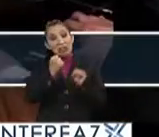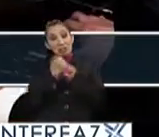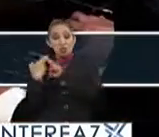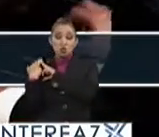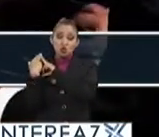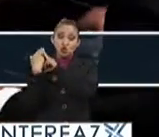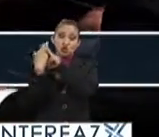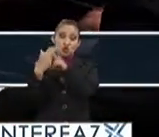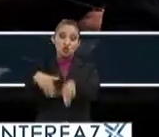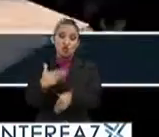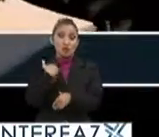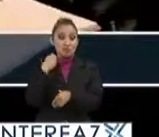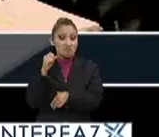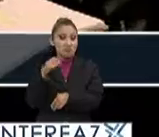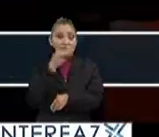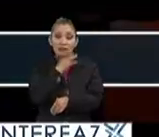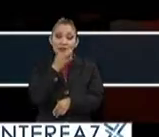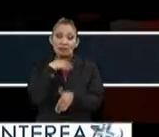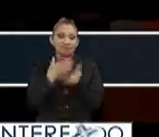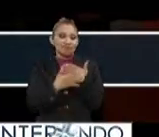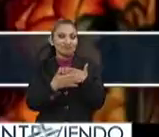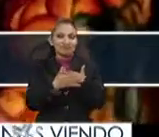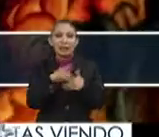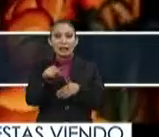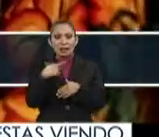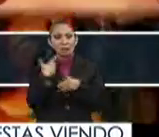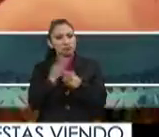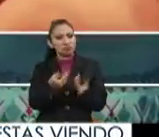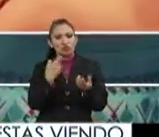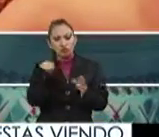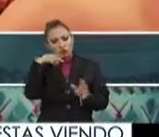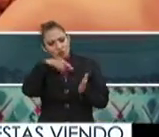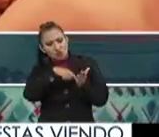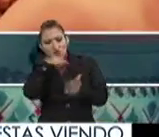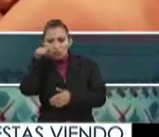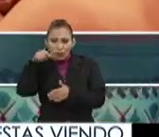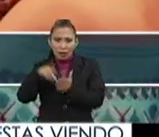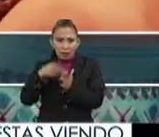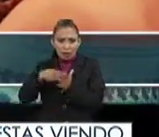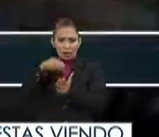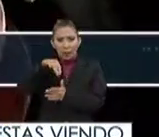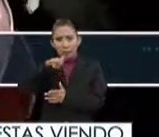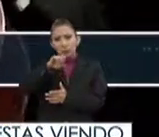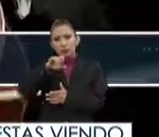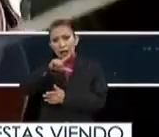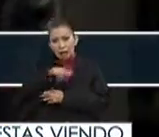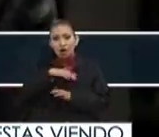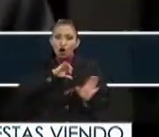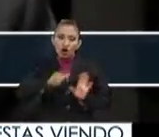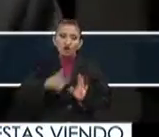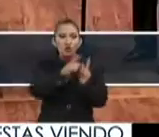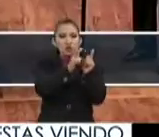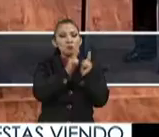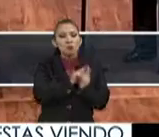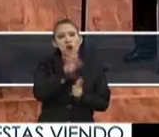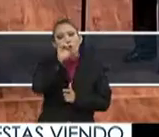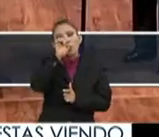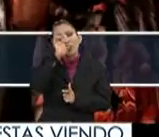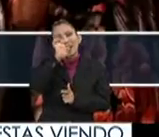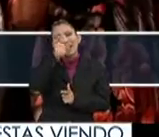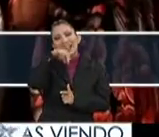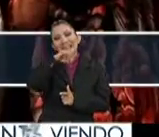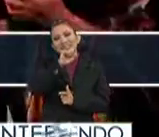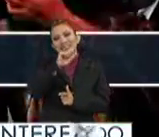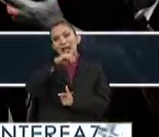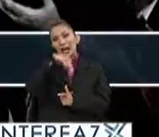muchas celebraciones en torno a ellos y por supuesto tienen una amplia presencia en el MUNAL. Los solistas ensamble del INBA, que es un grupo también vocal